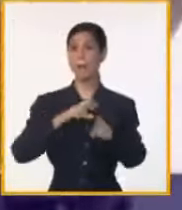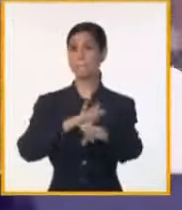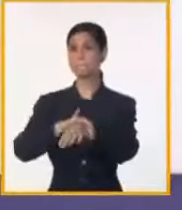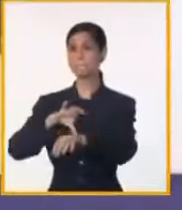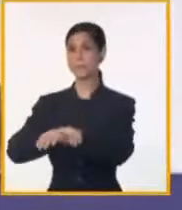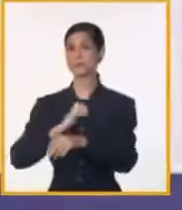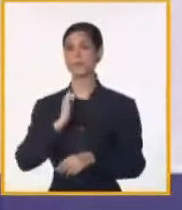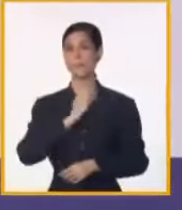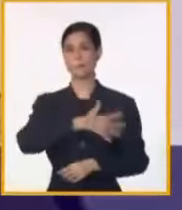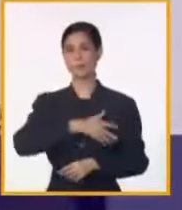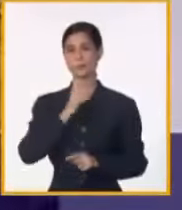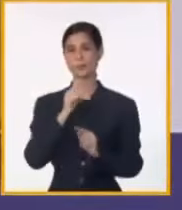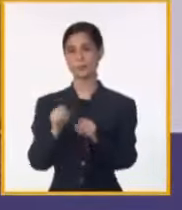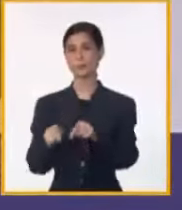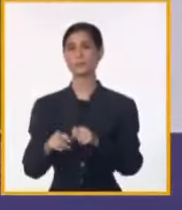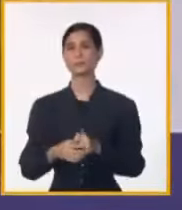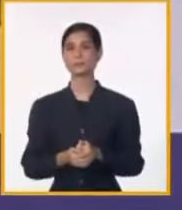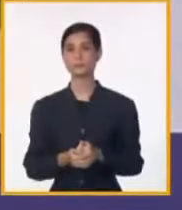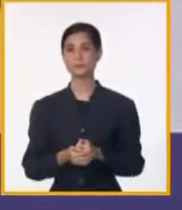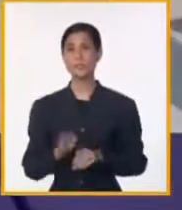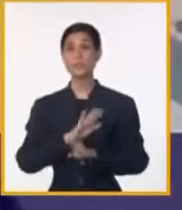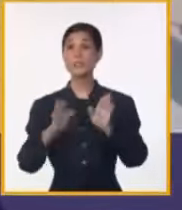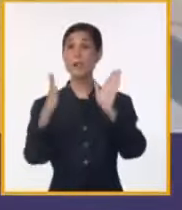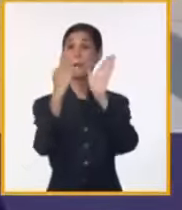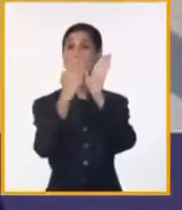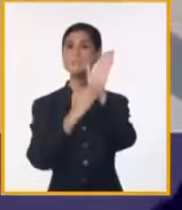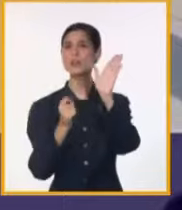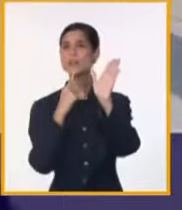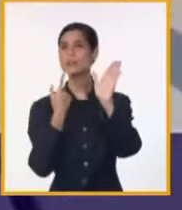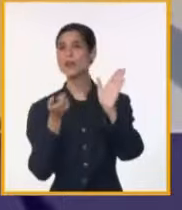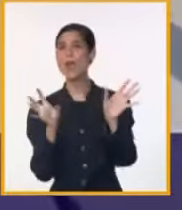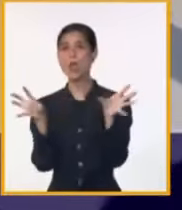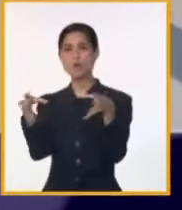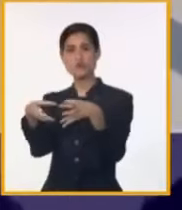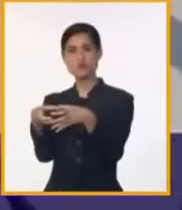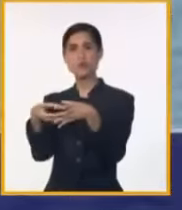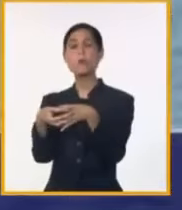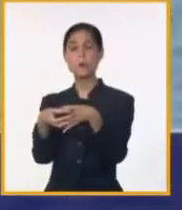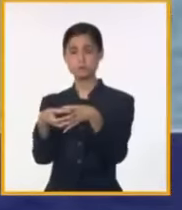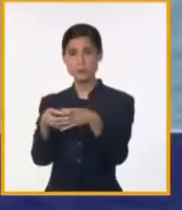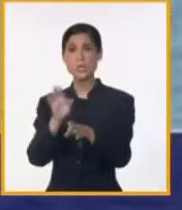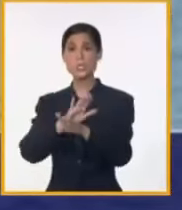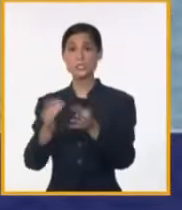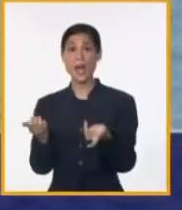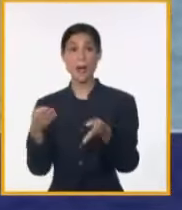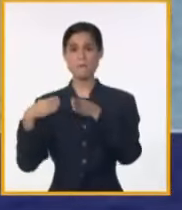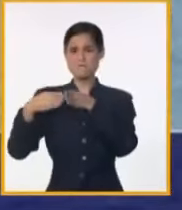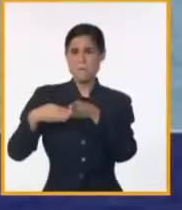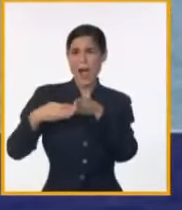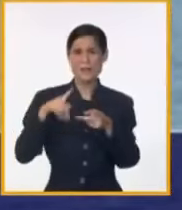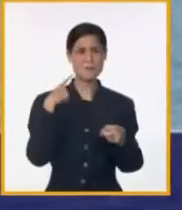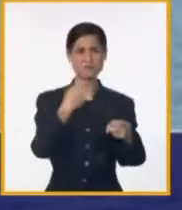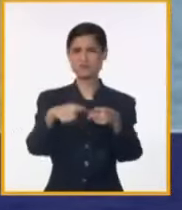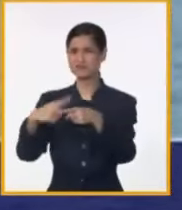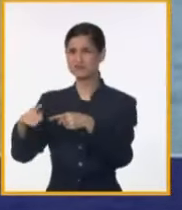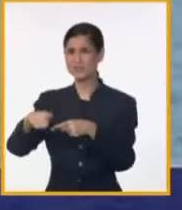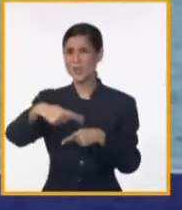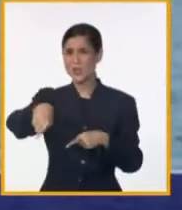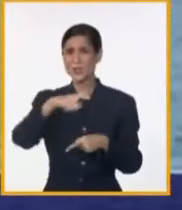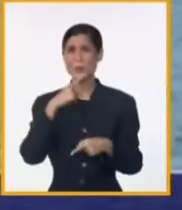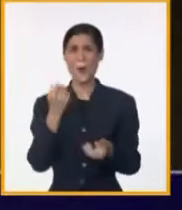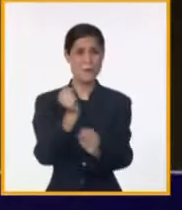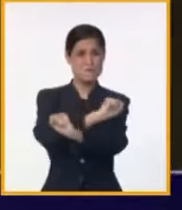palestinos ese mes Los Rebeldes íes de yemen se suman al conflicto atacan barcos occidentales en el mar rojo en Solidaridad